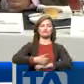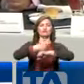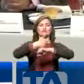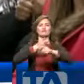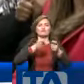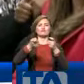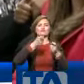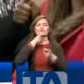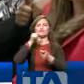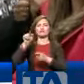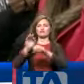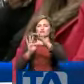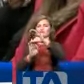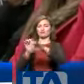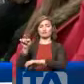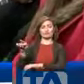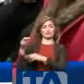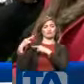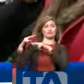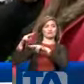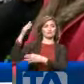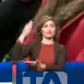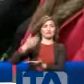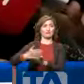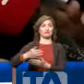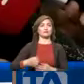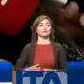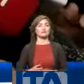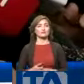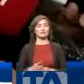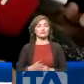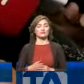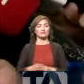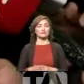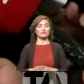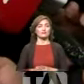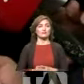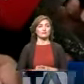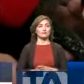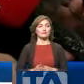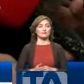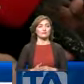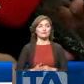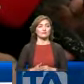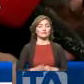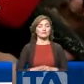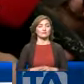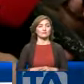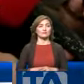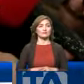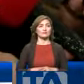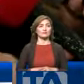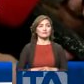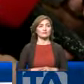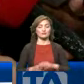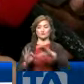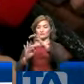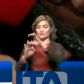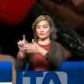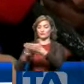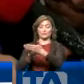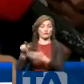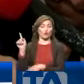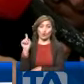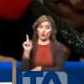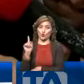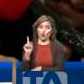control debe terminarse para el Consejo de Participación. No hay la intención de eliminar el Consejo de Participación